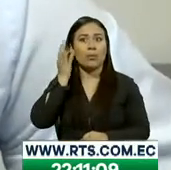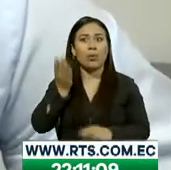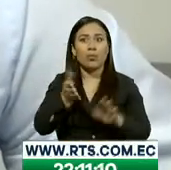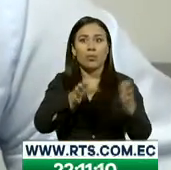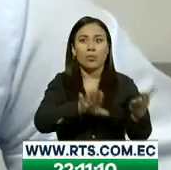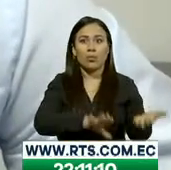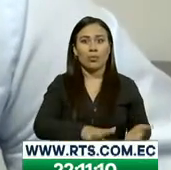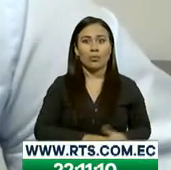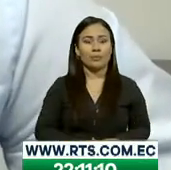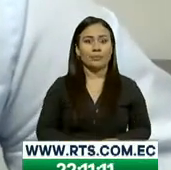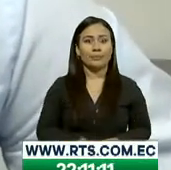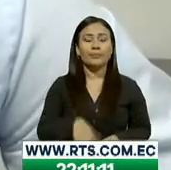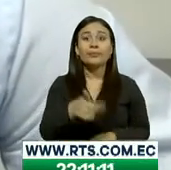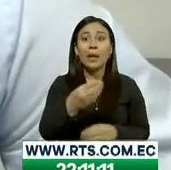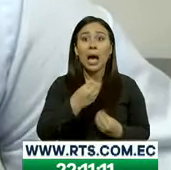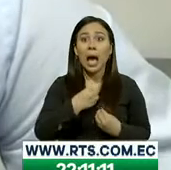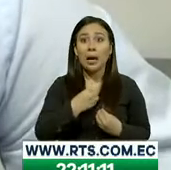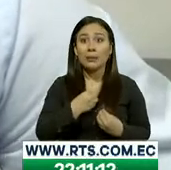y la había